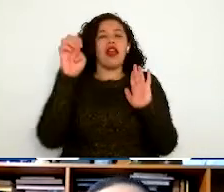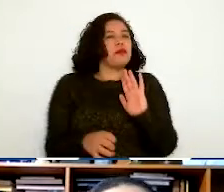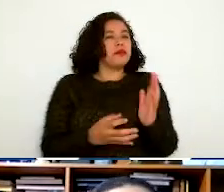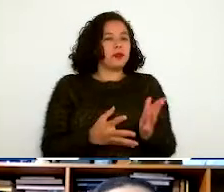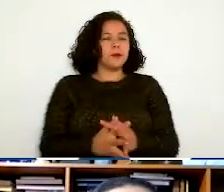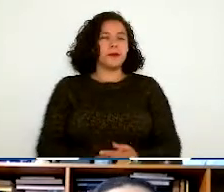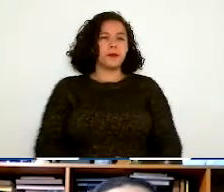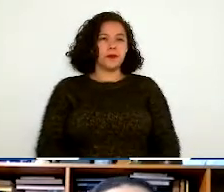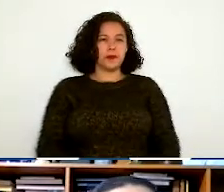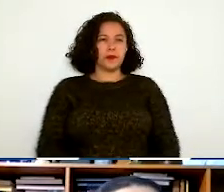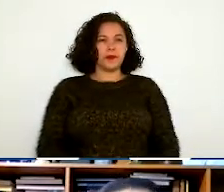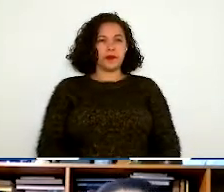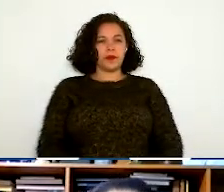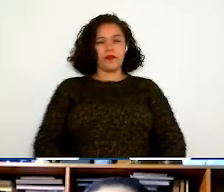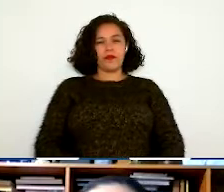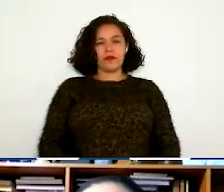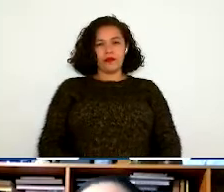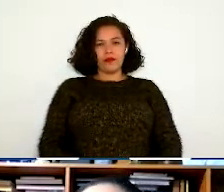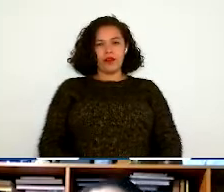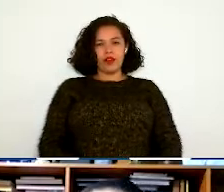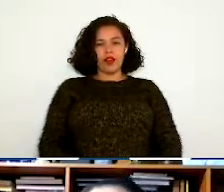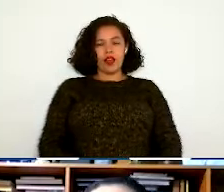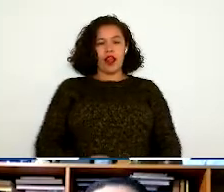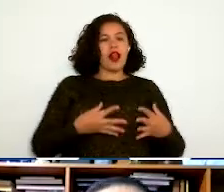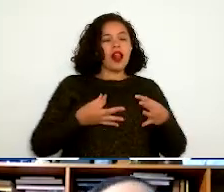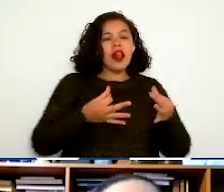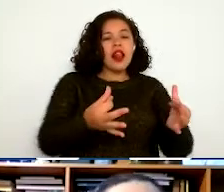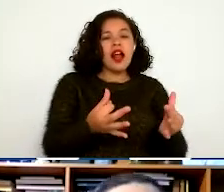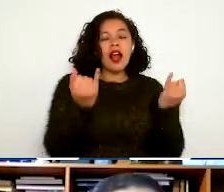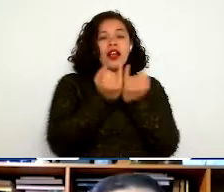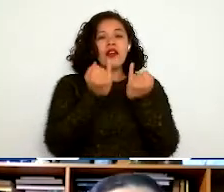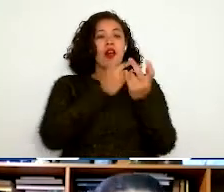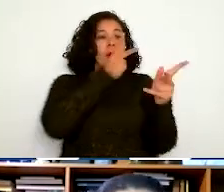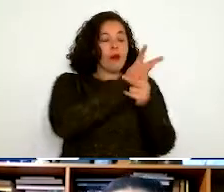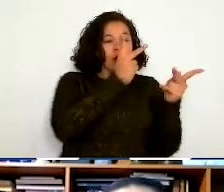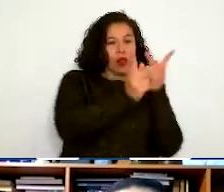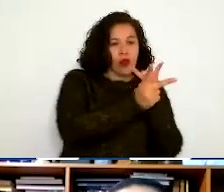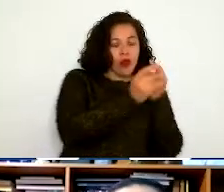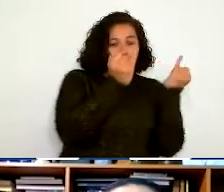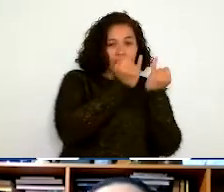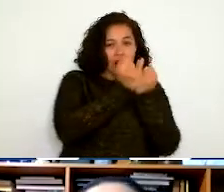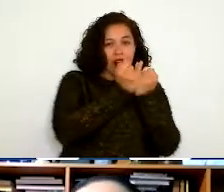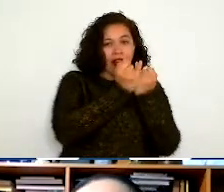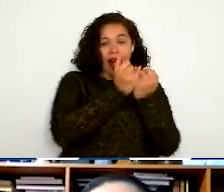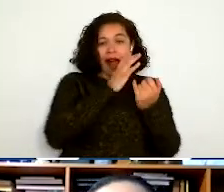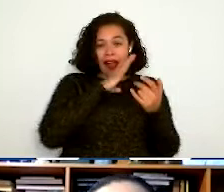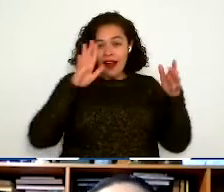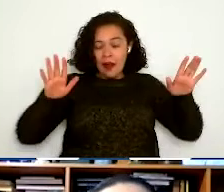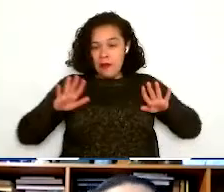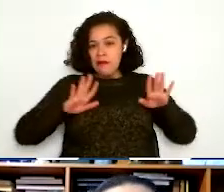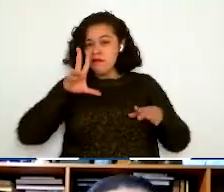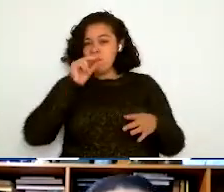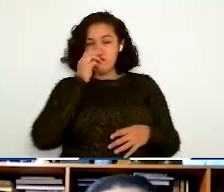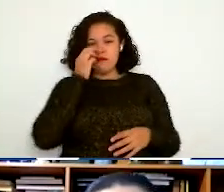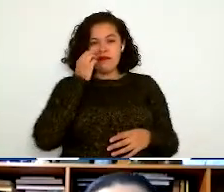una definición de calidad si lo que me interesa evaluar es un producto, ¿no? Como lo decíamos, que tiene que ver más con otras